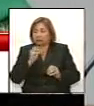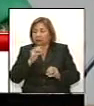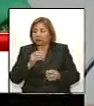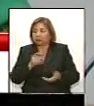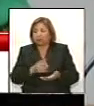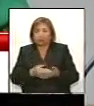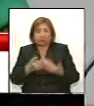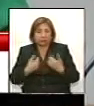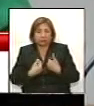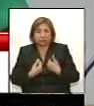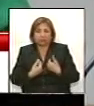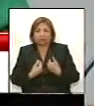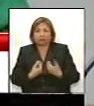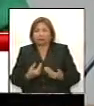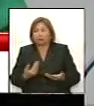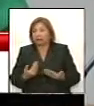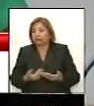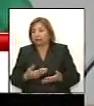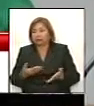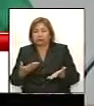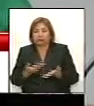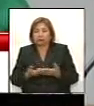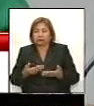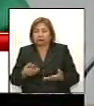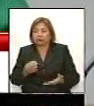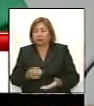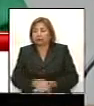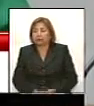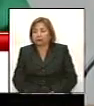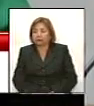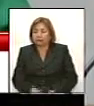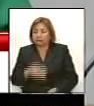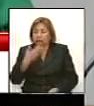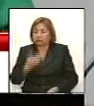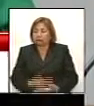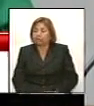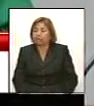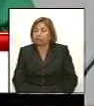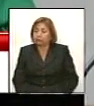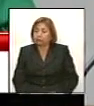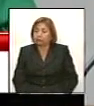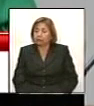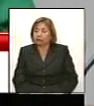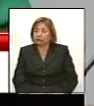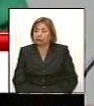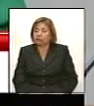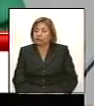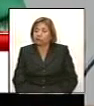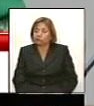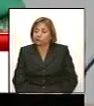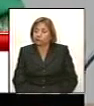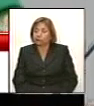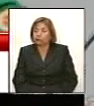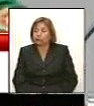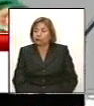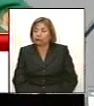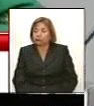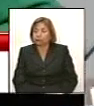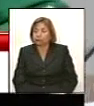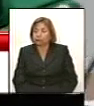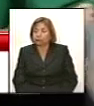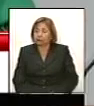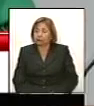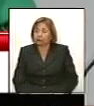que no tiene un registro oficial, que no es la idea además. Muchas gracias. Muchas gracias. Adelante y luego